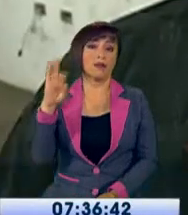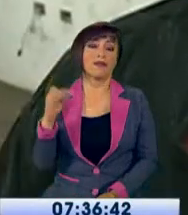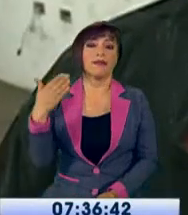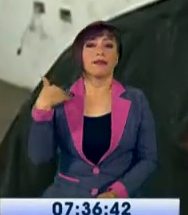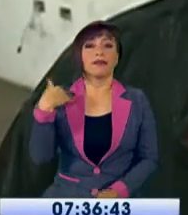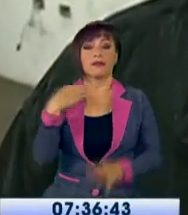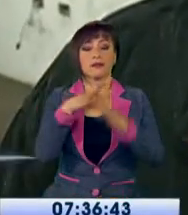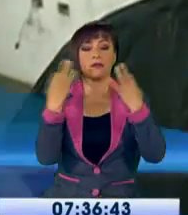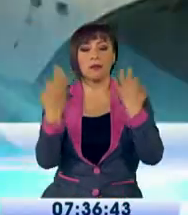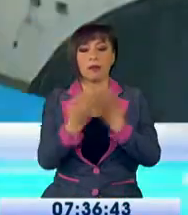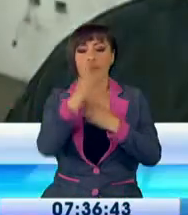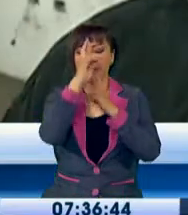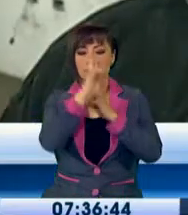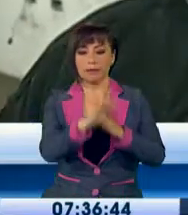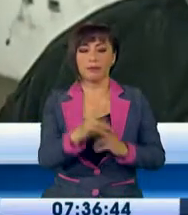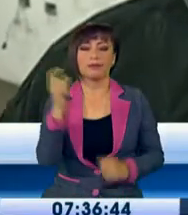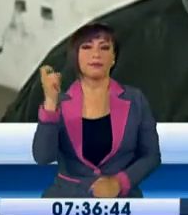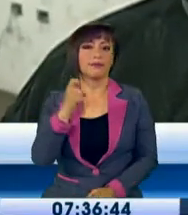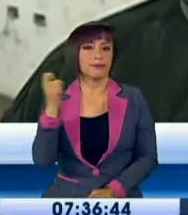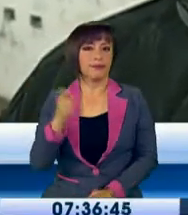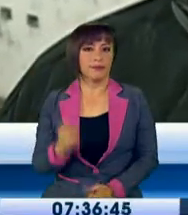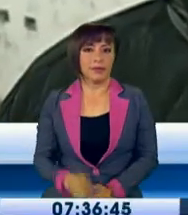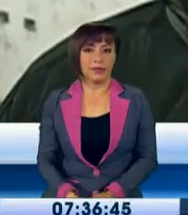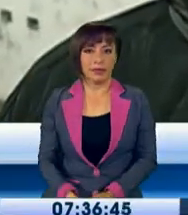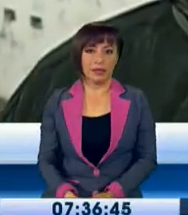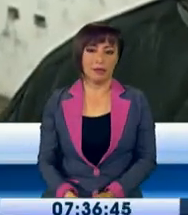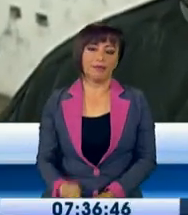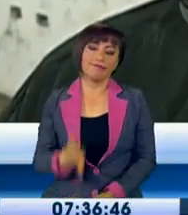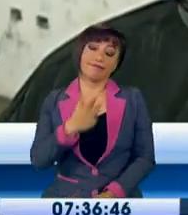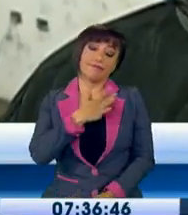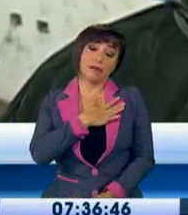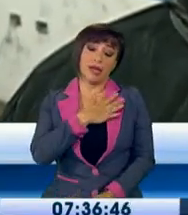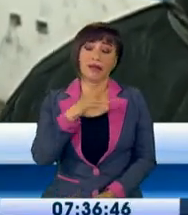una pena que ya no acepta ya seguir